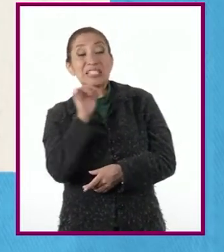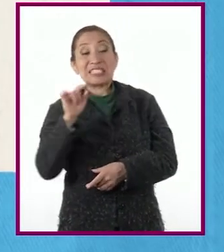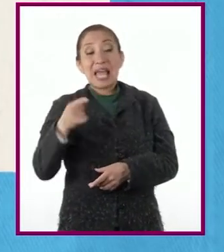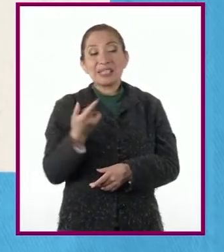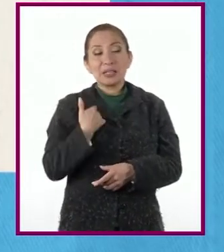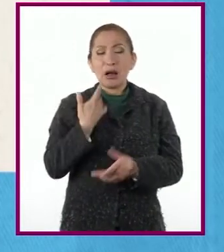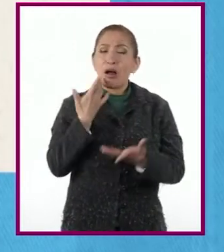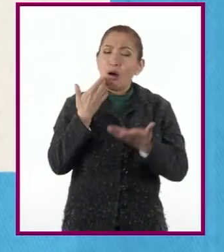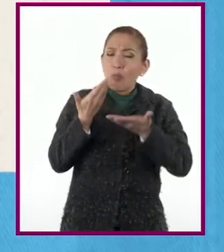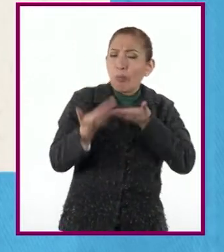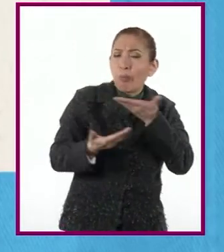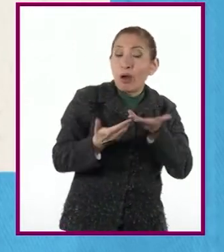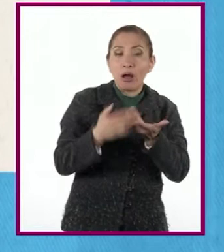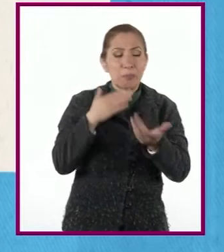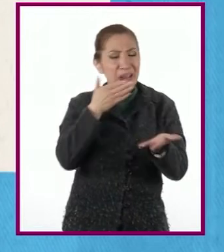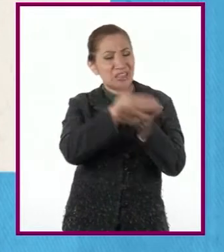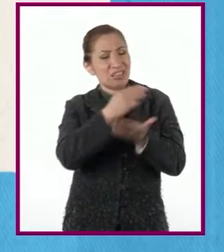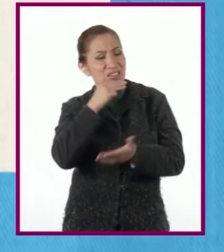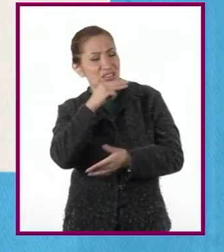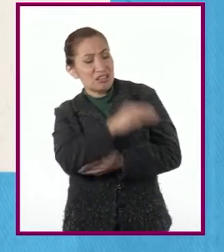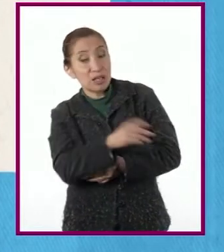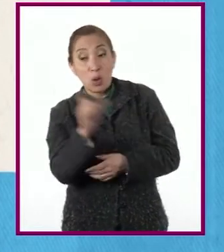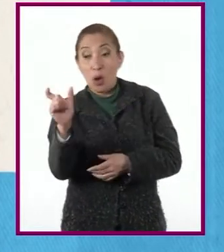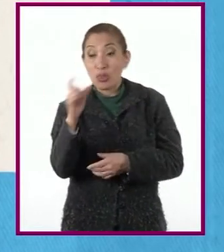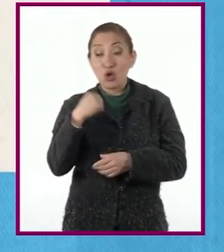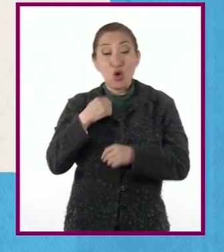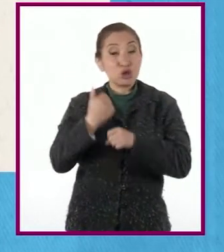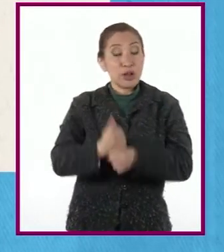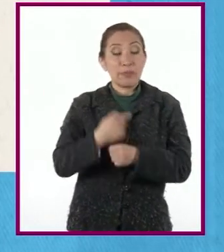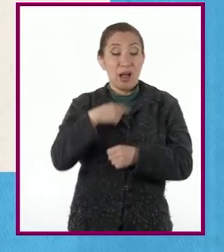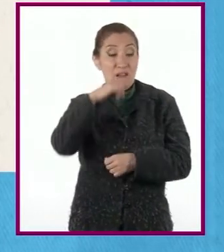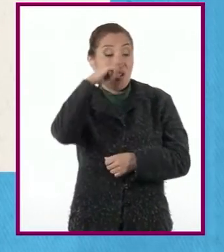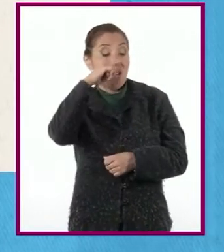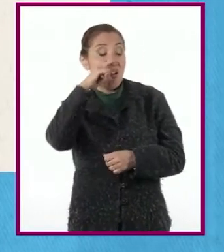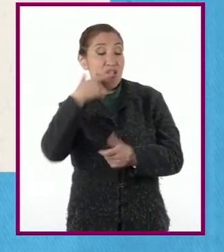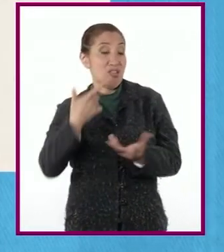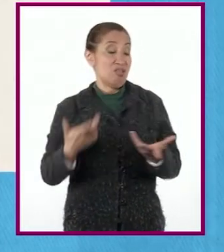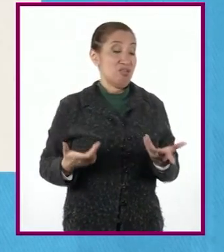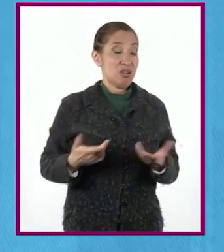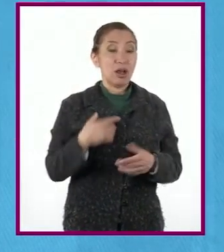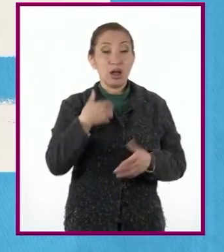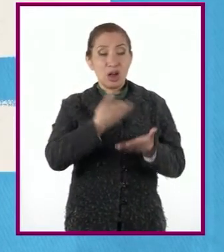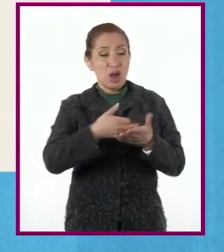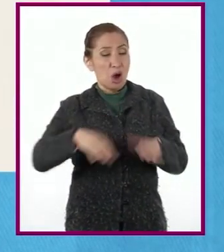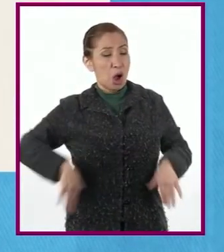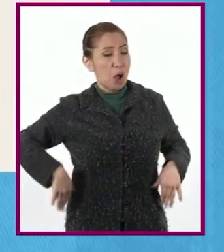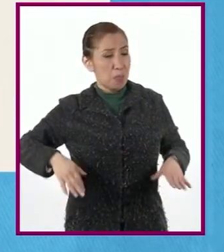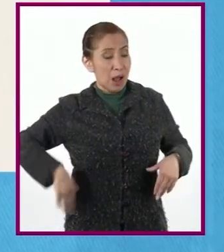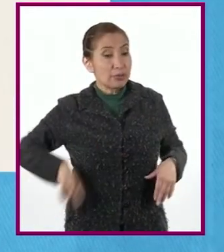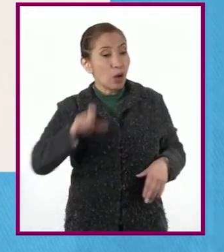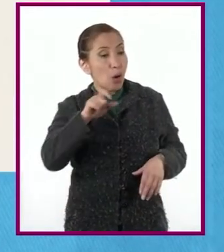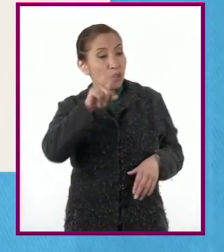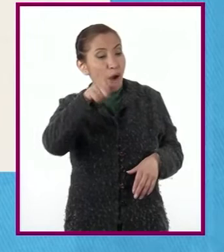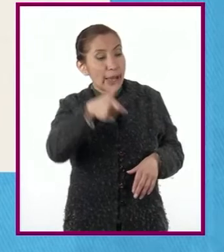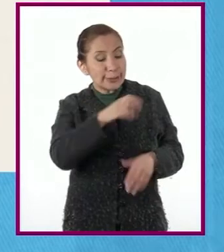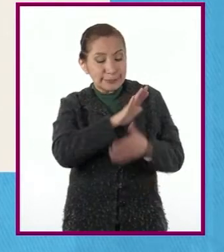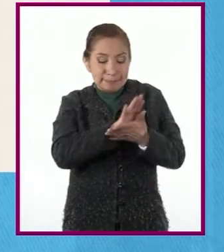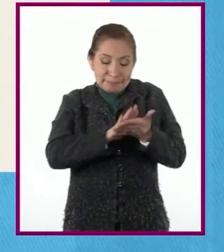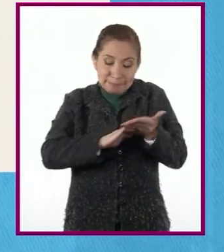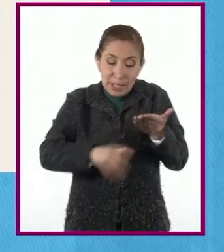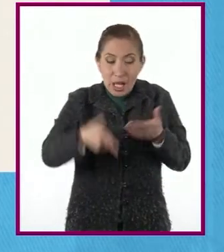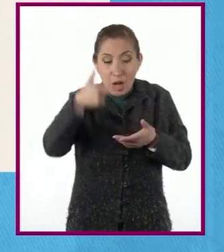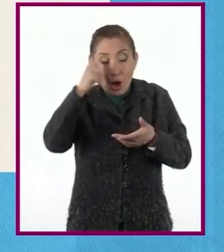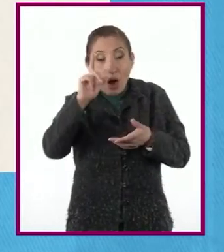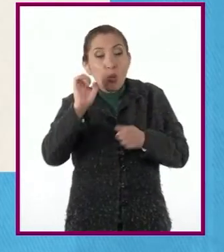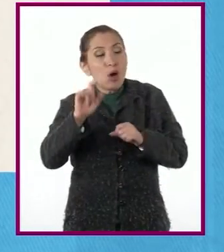es cortés, entrometido y cuando no sufre, soberbio. Cobarde cuando es humilde y